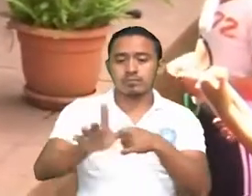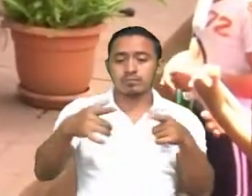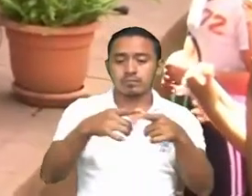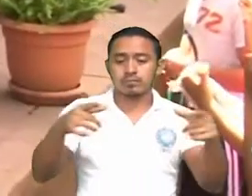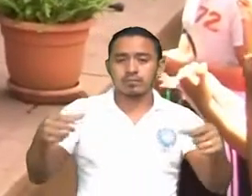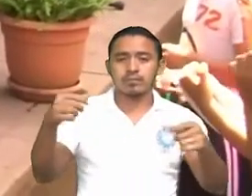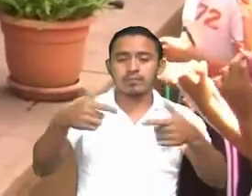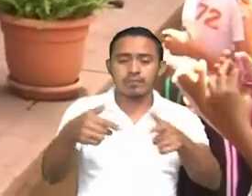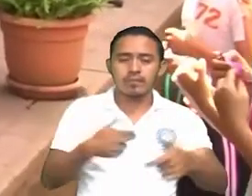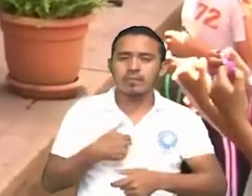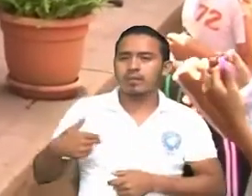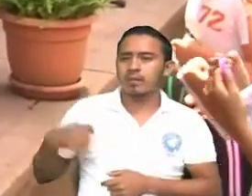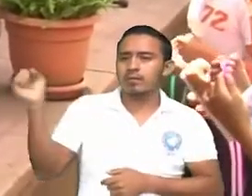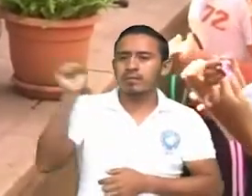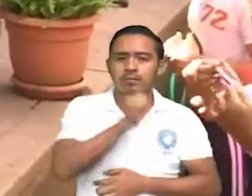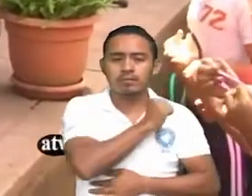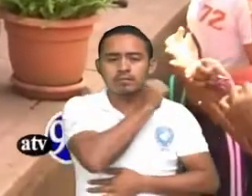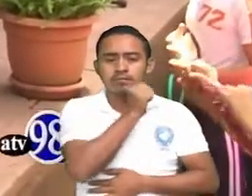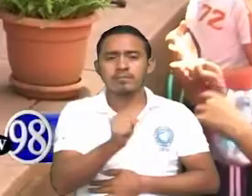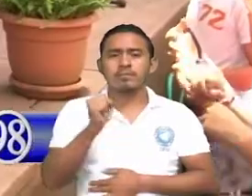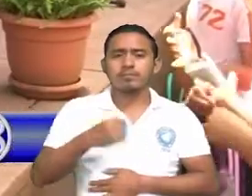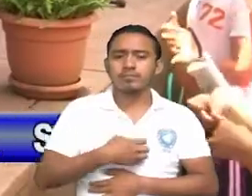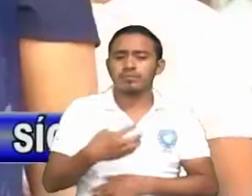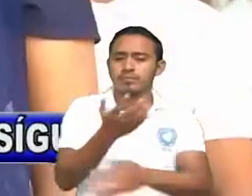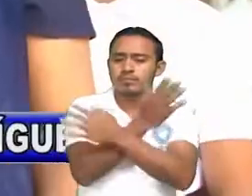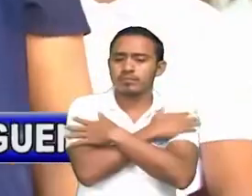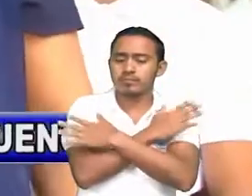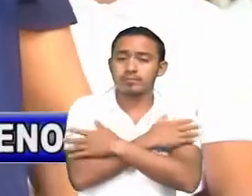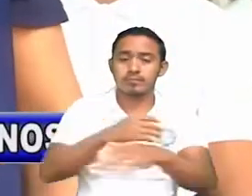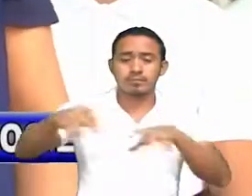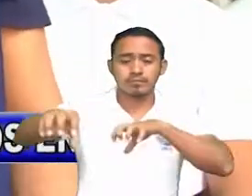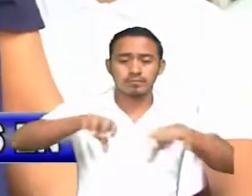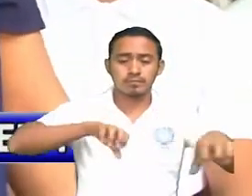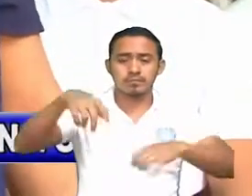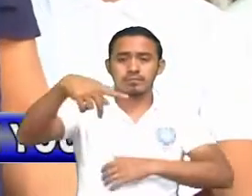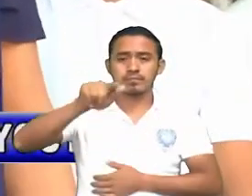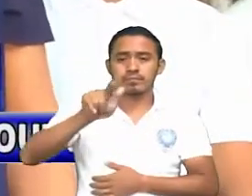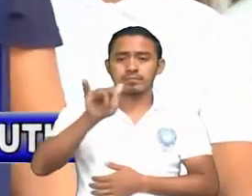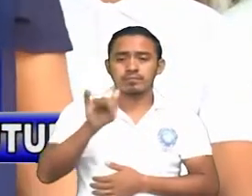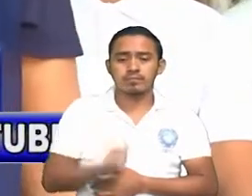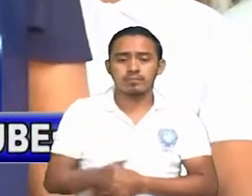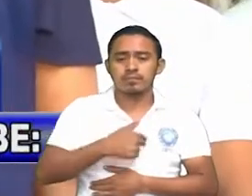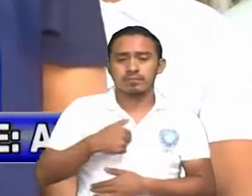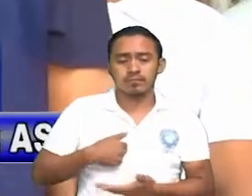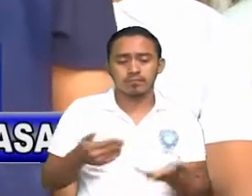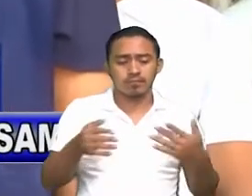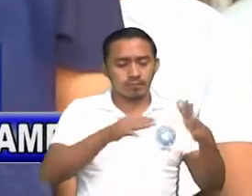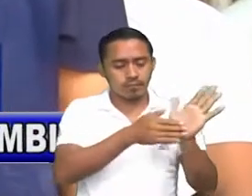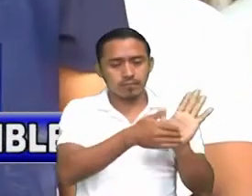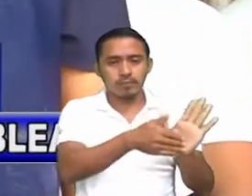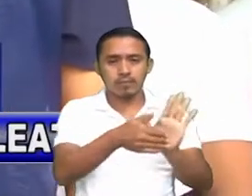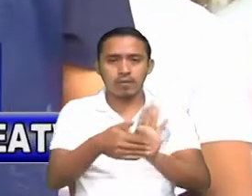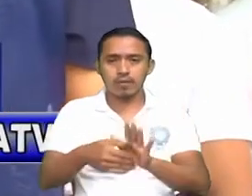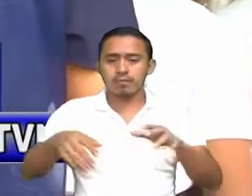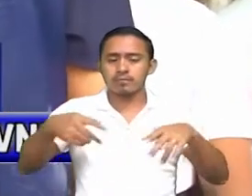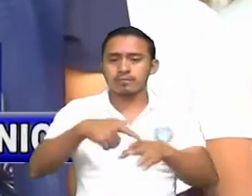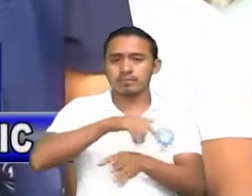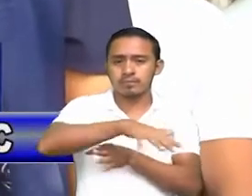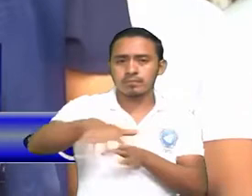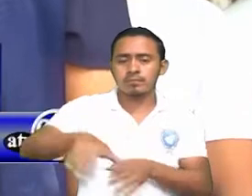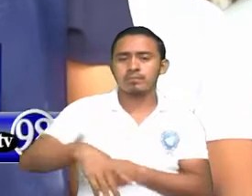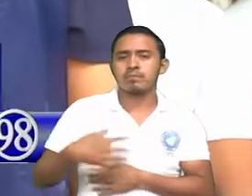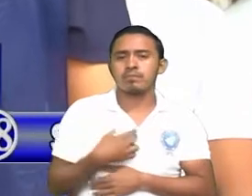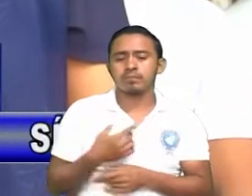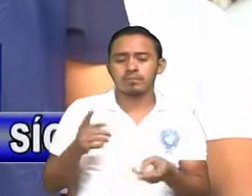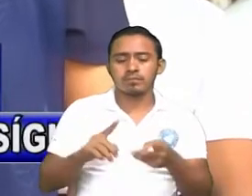una cantata en saludo a las fiestas patrias. Tenemos exposiciones de maquetas de la Hacienda San Jacinto, de las huellas de